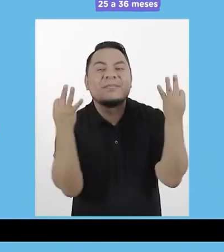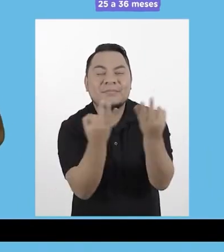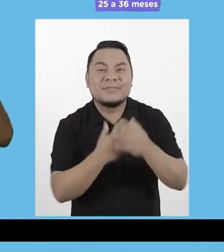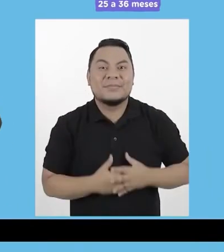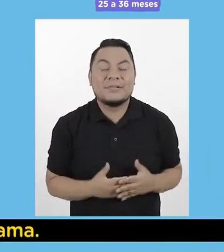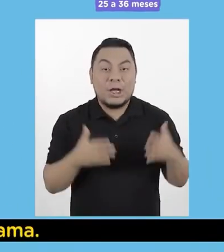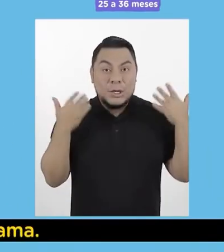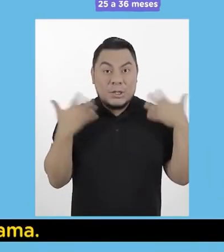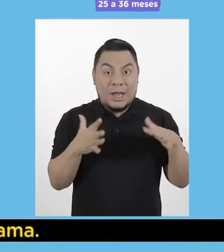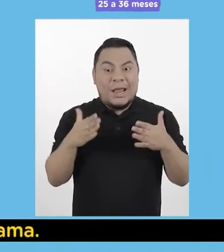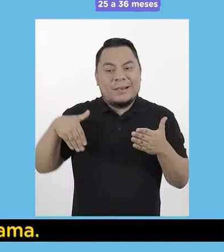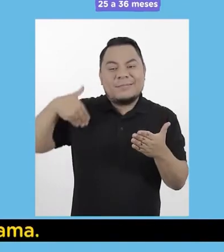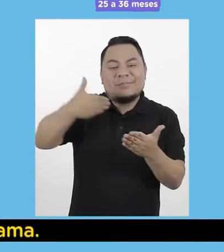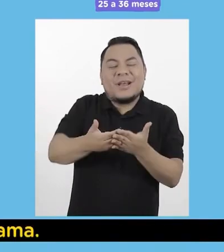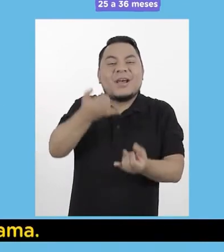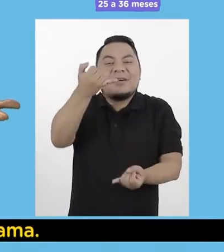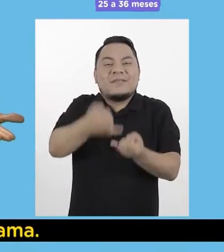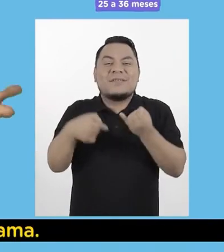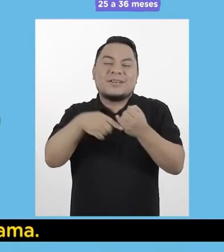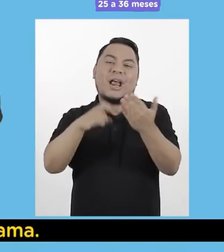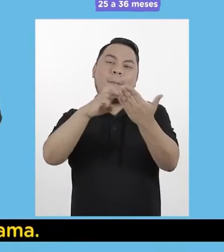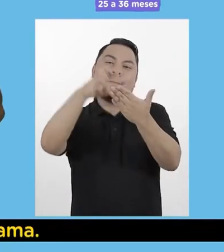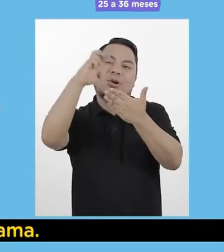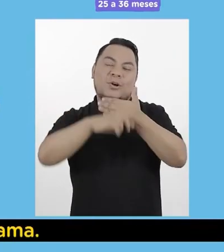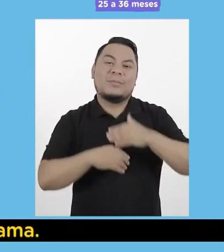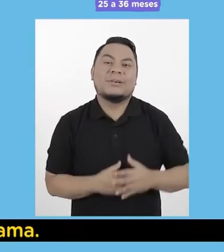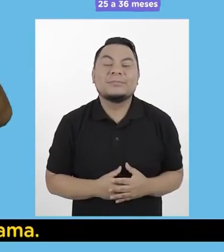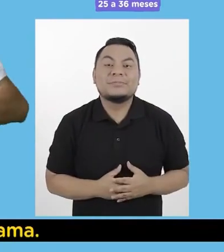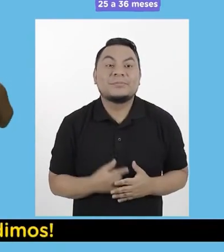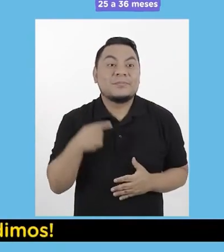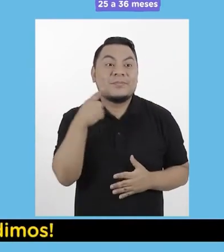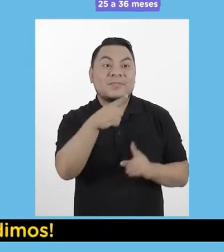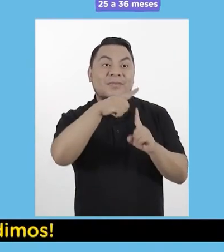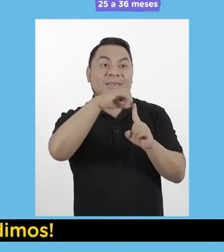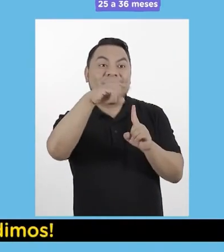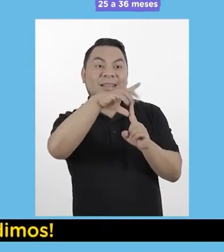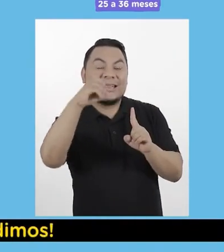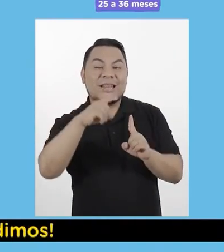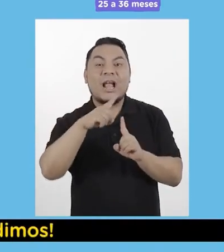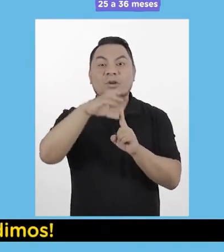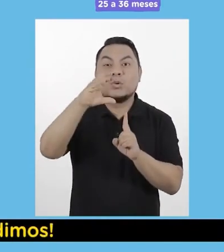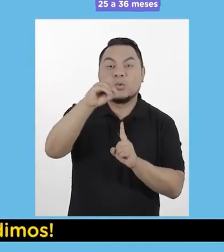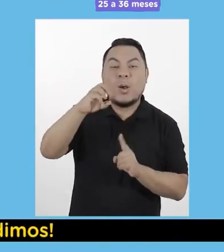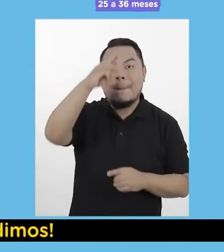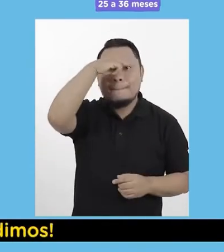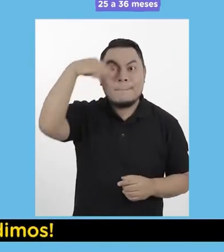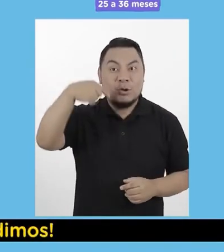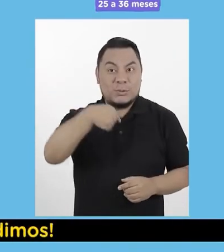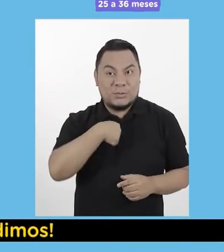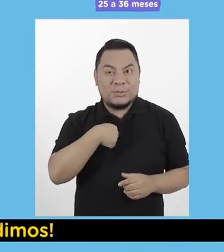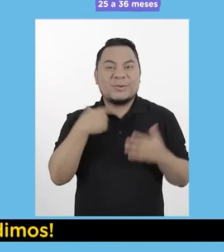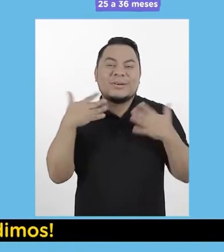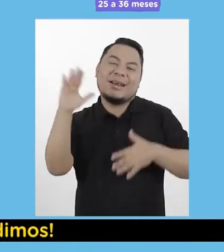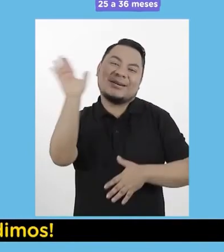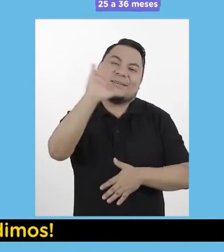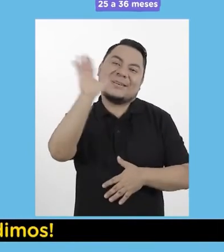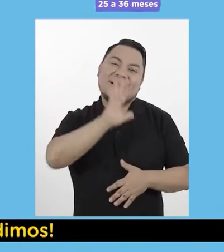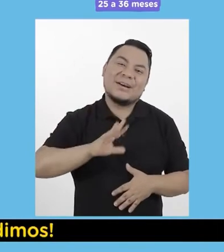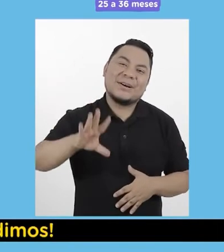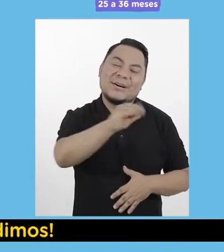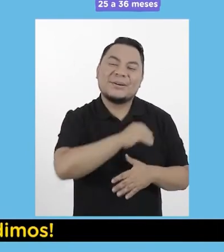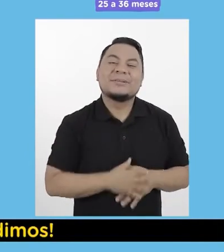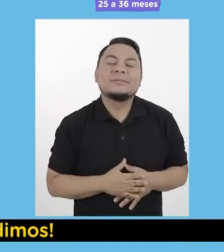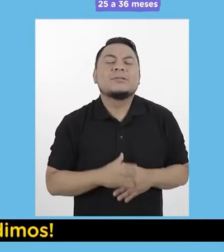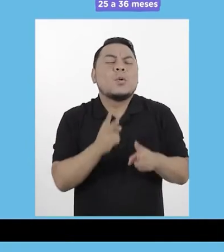queridas familias, hemos llegado al final del programa. Tita, Tito, Moisés y yo